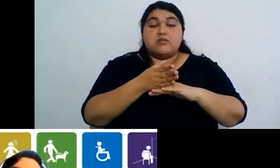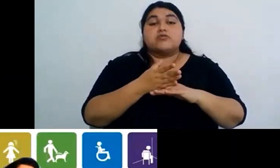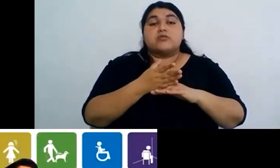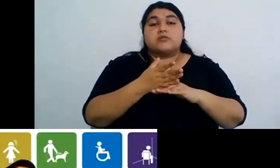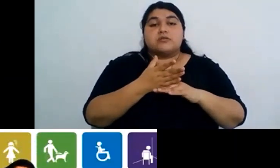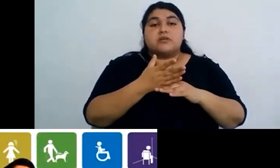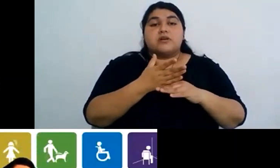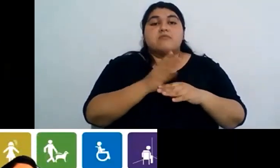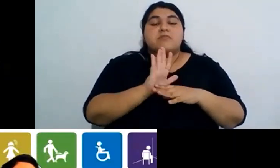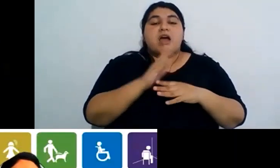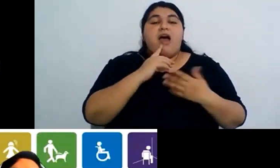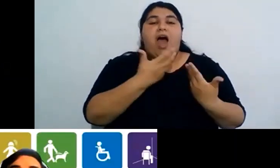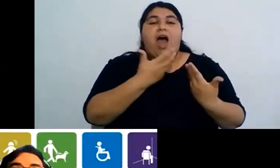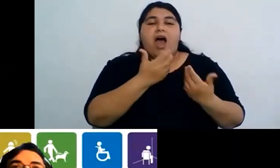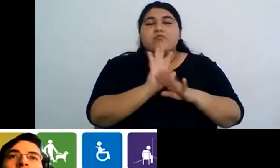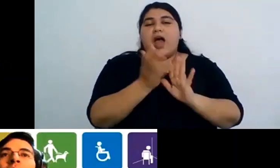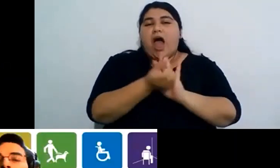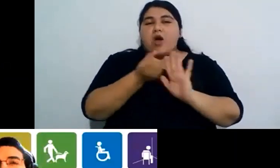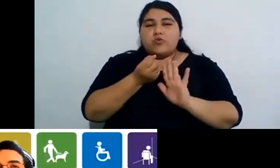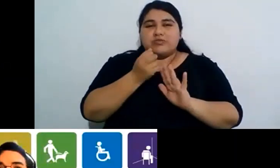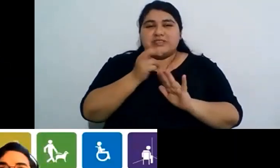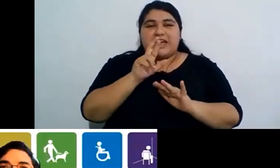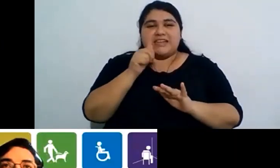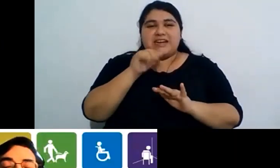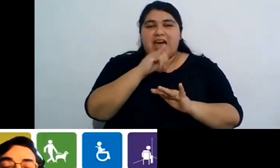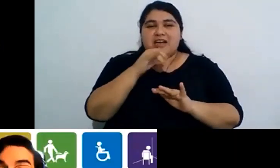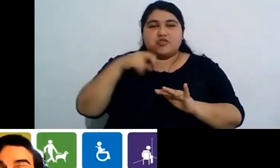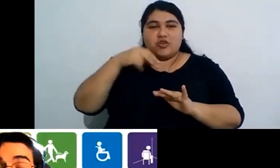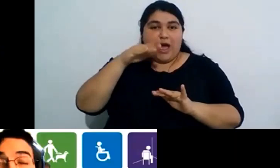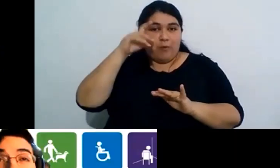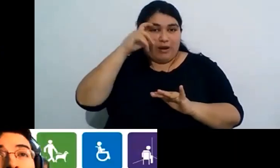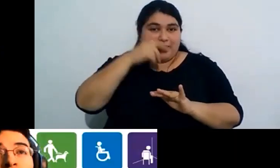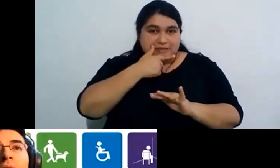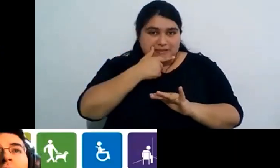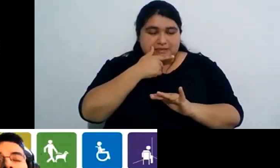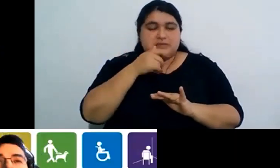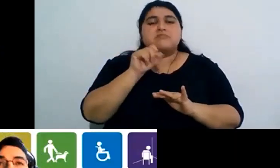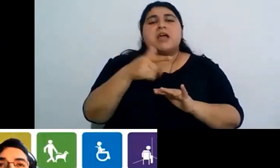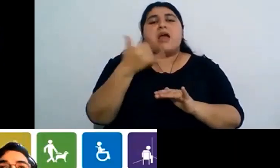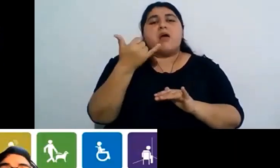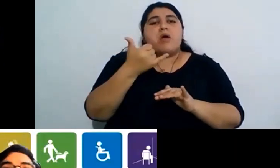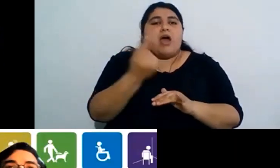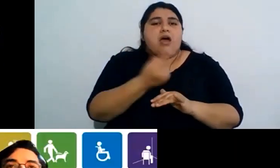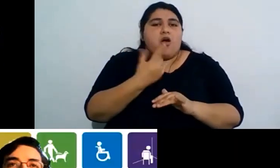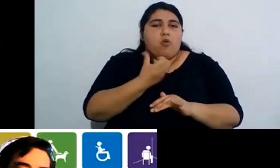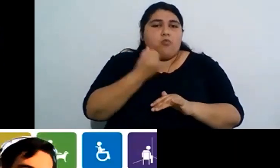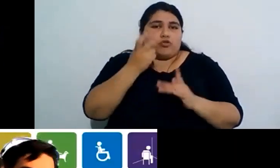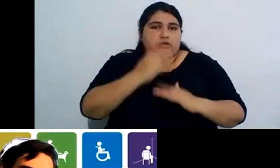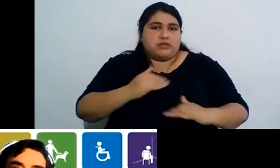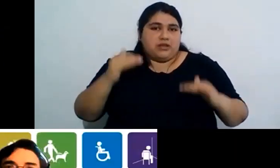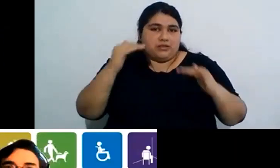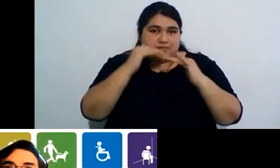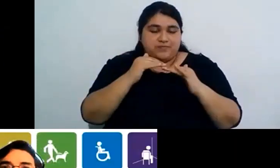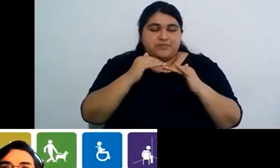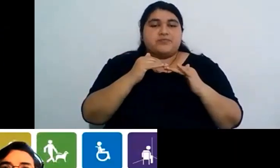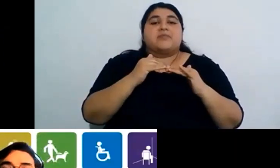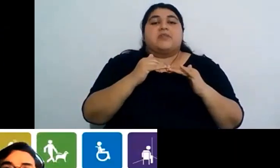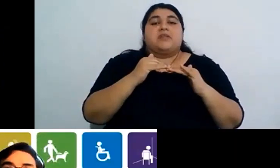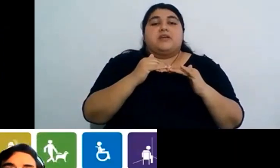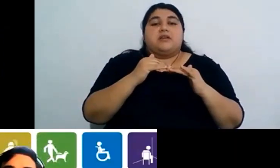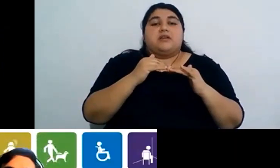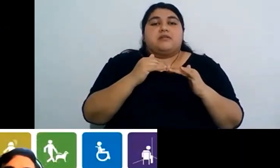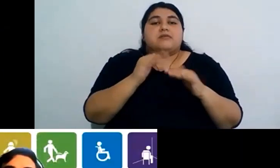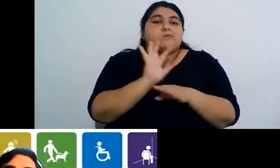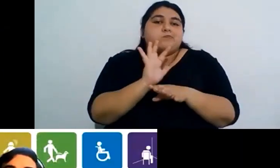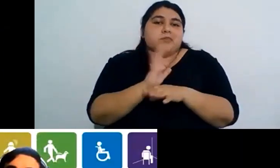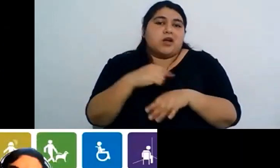que garanticen nuestra equidad de oportunidades con los demás. Esto no quiere decir que a todos